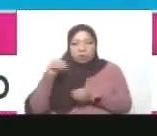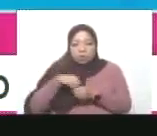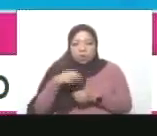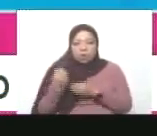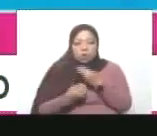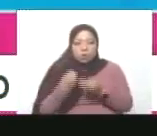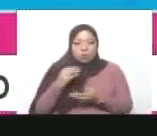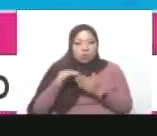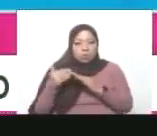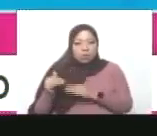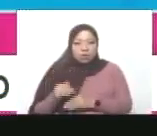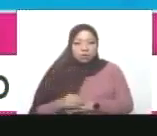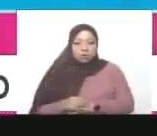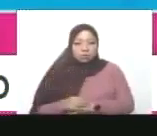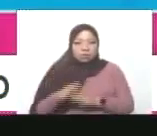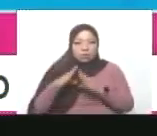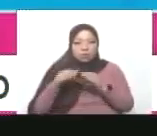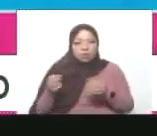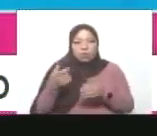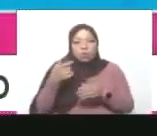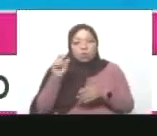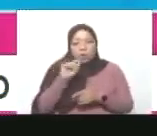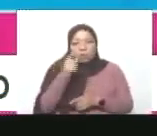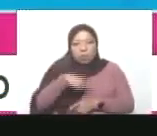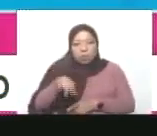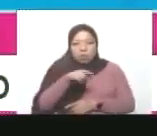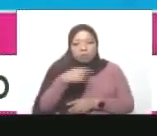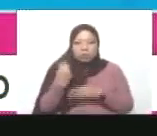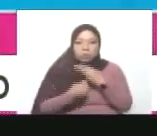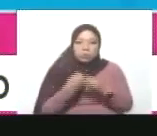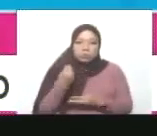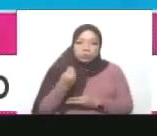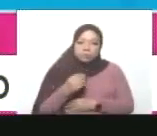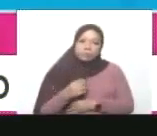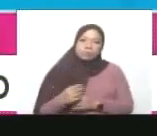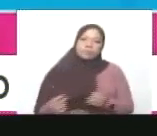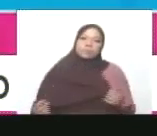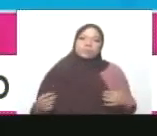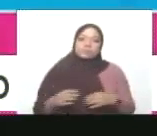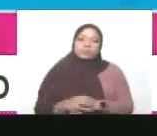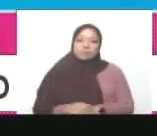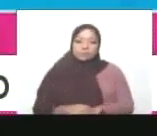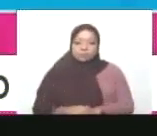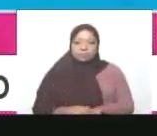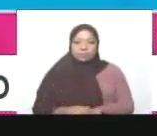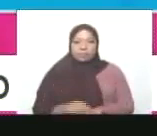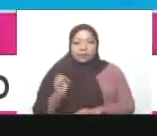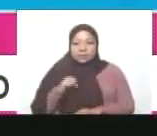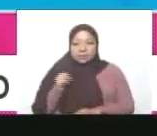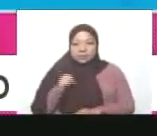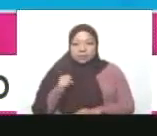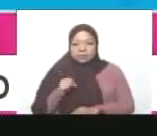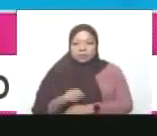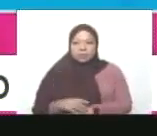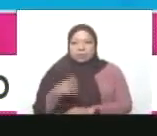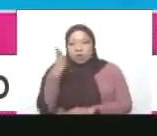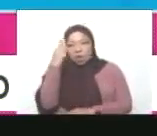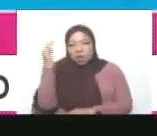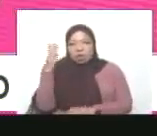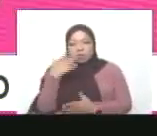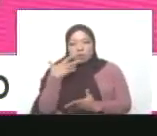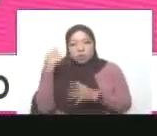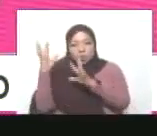a esa comunidad y a toda esa zona, punto y círculo, círculo y círculo. Entendido, así lo haremos. Bueno, que Dios los bendiga,